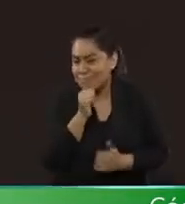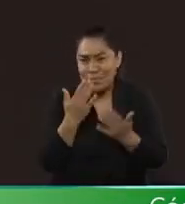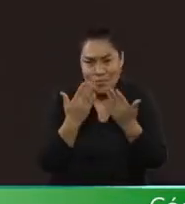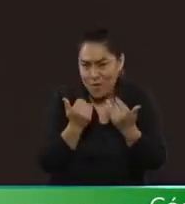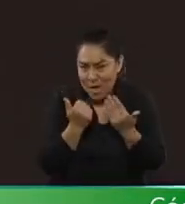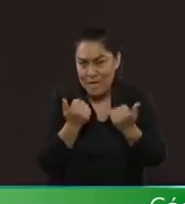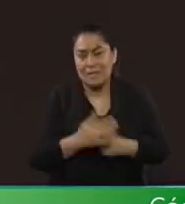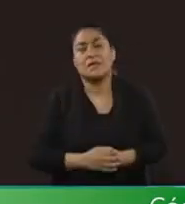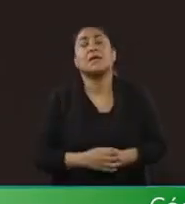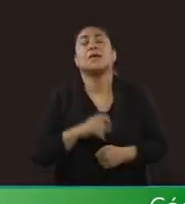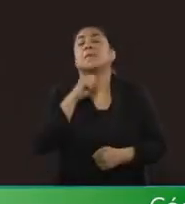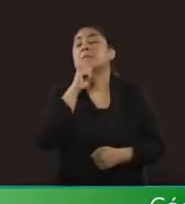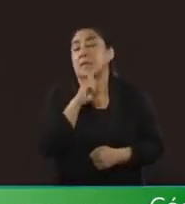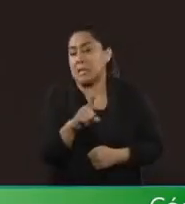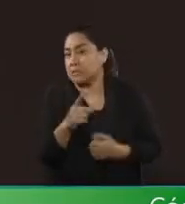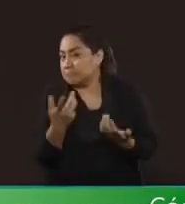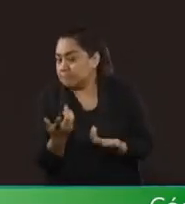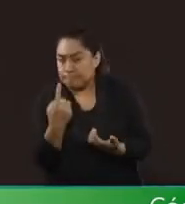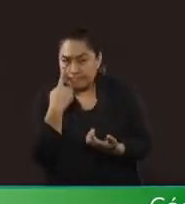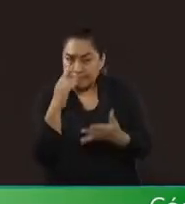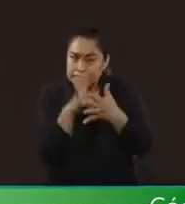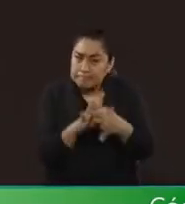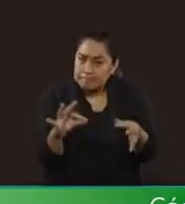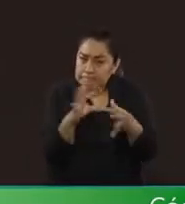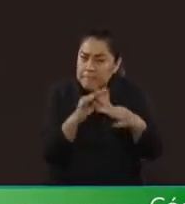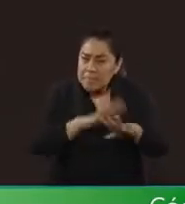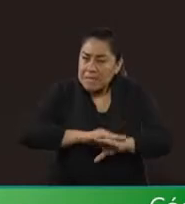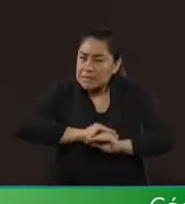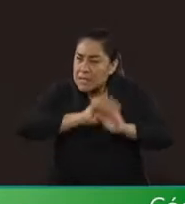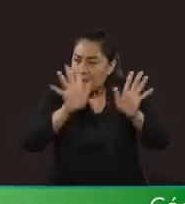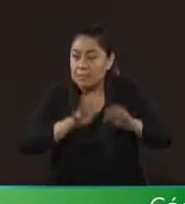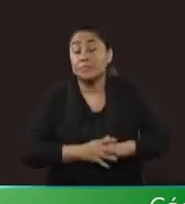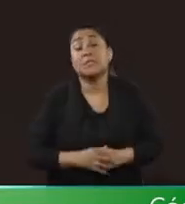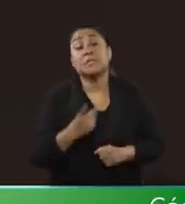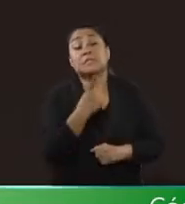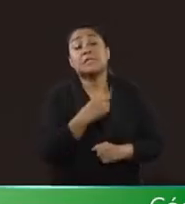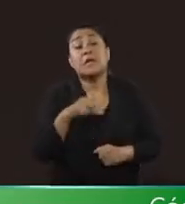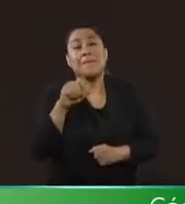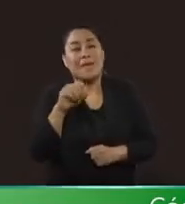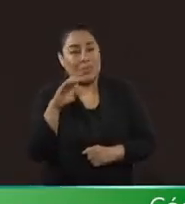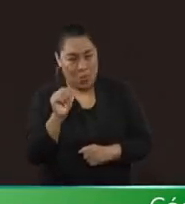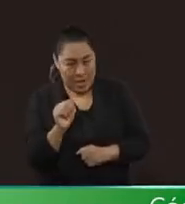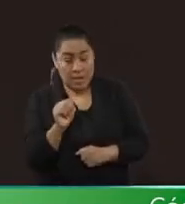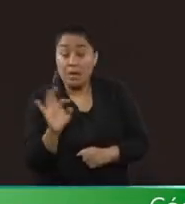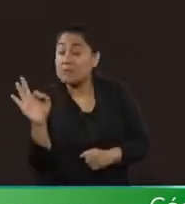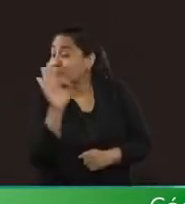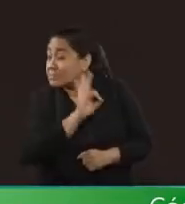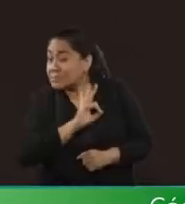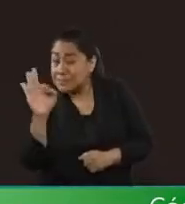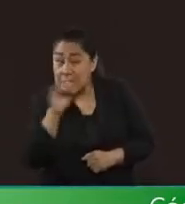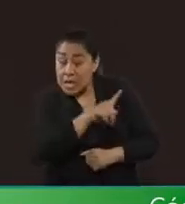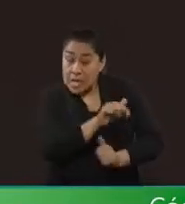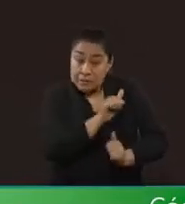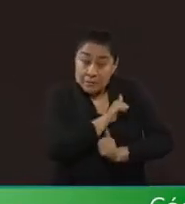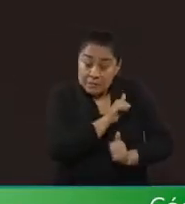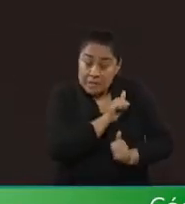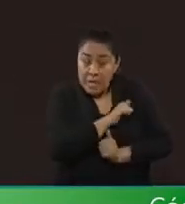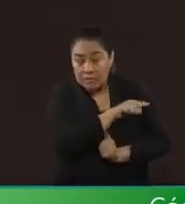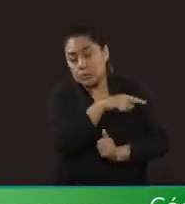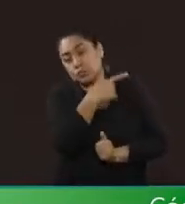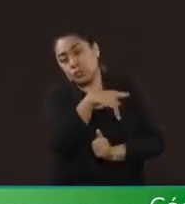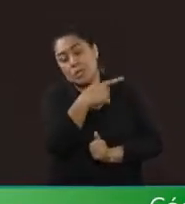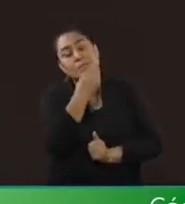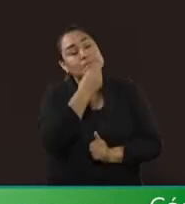Y también para dejar bien en claro que el 129, aun si las Fuerzas Armadas tuvieran que